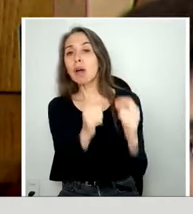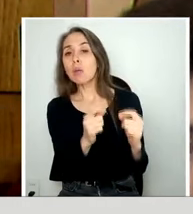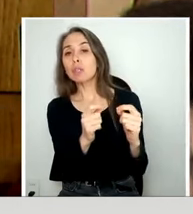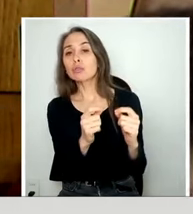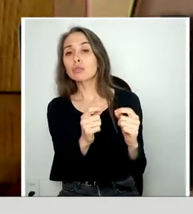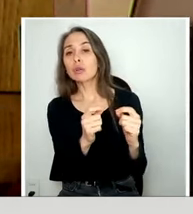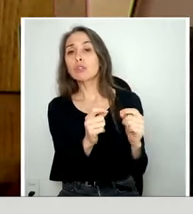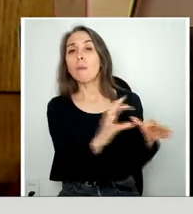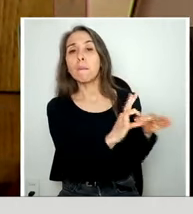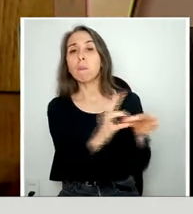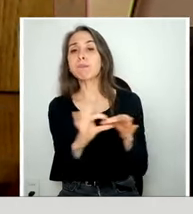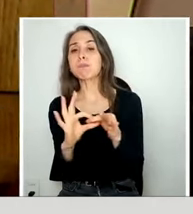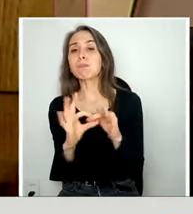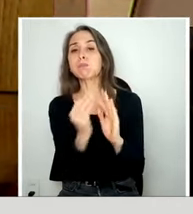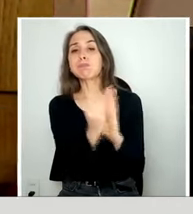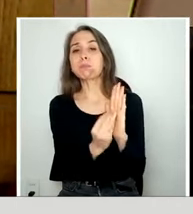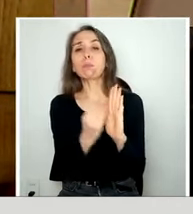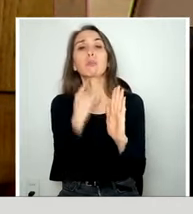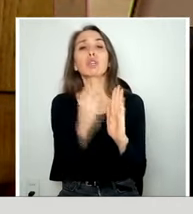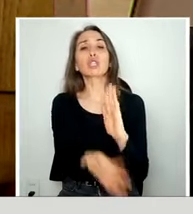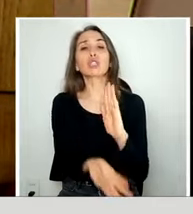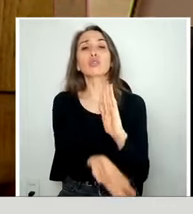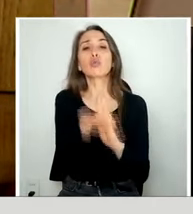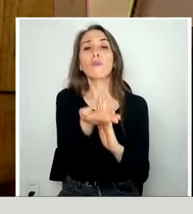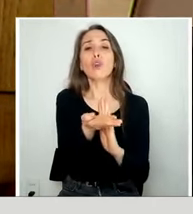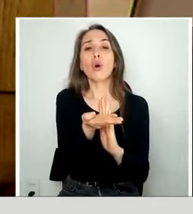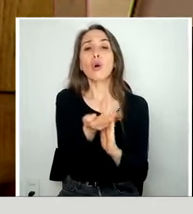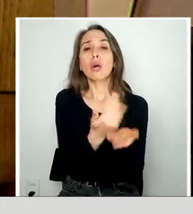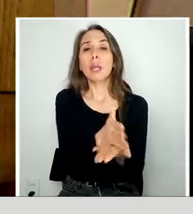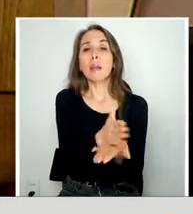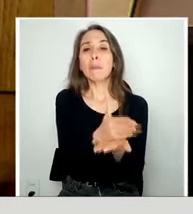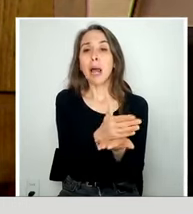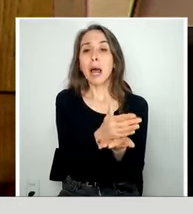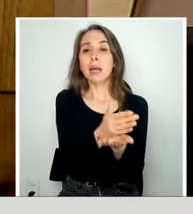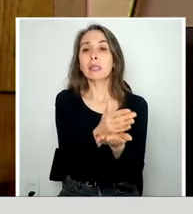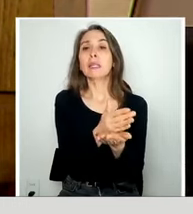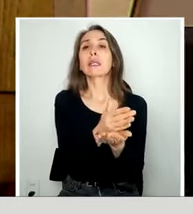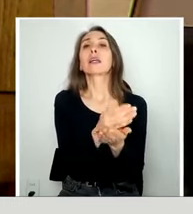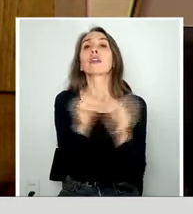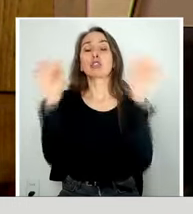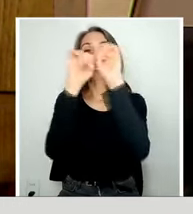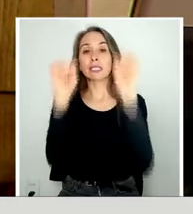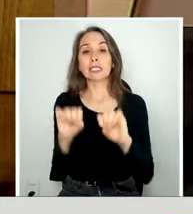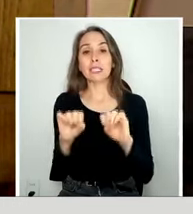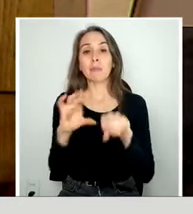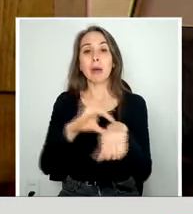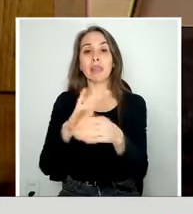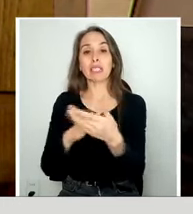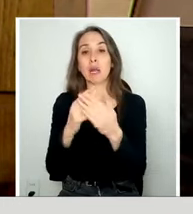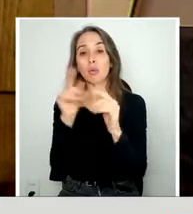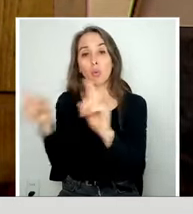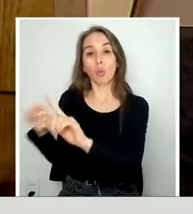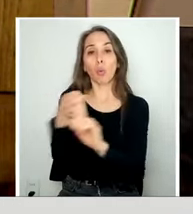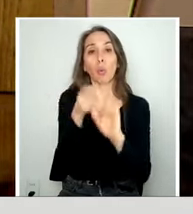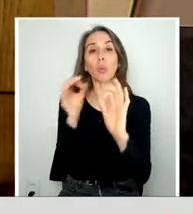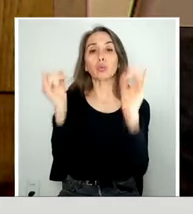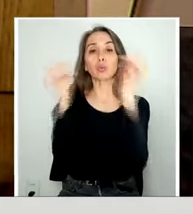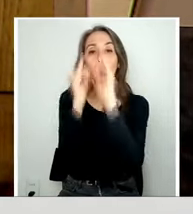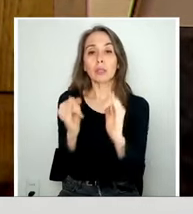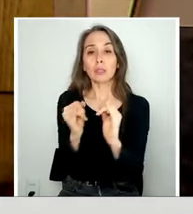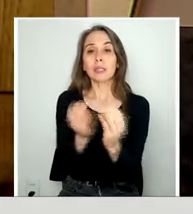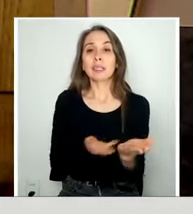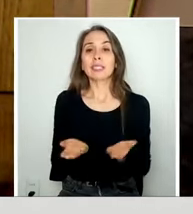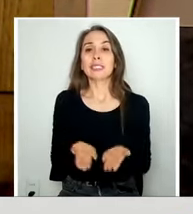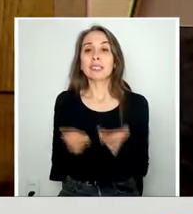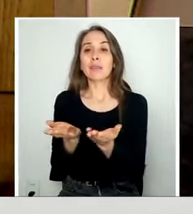en las características de nuestro sistema de salud particularmente prestacional privado